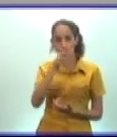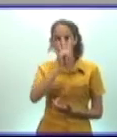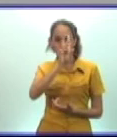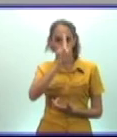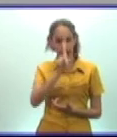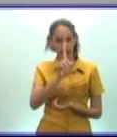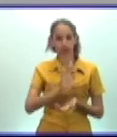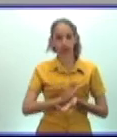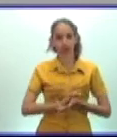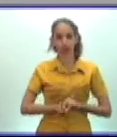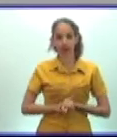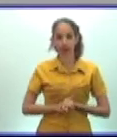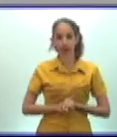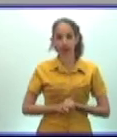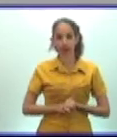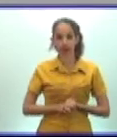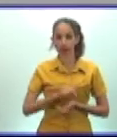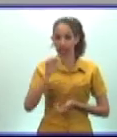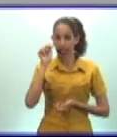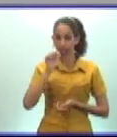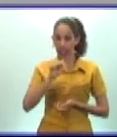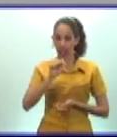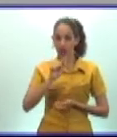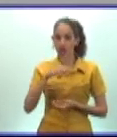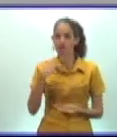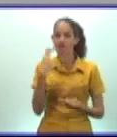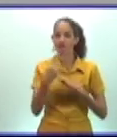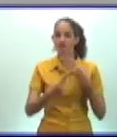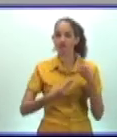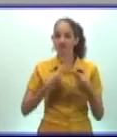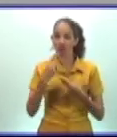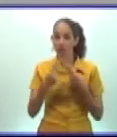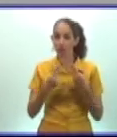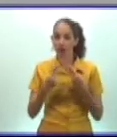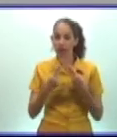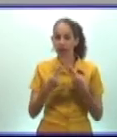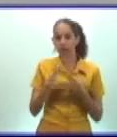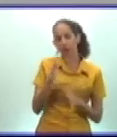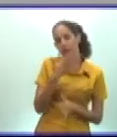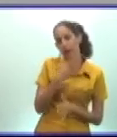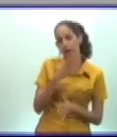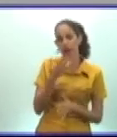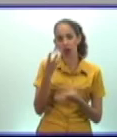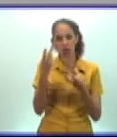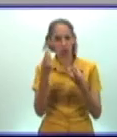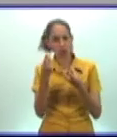1,41. Y vamos a trabajar con el aproximado.